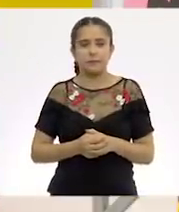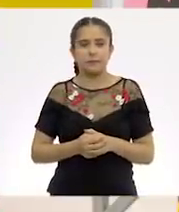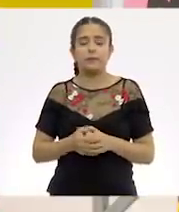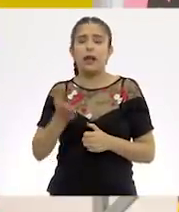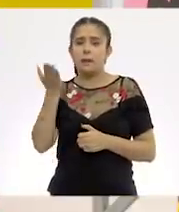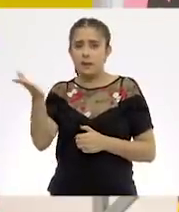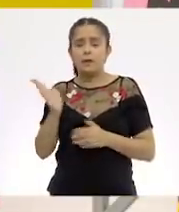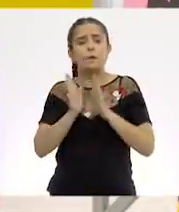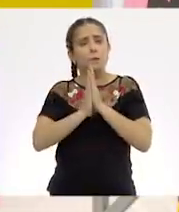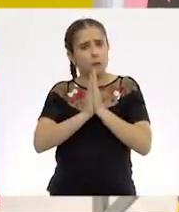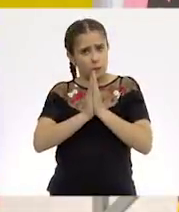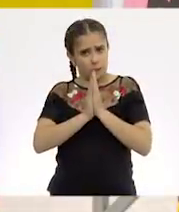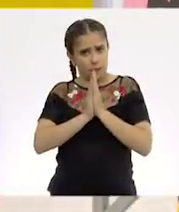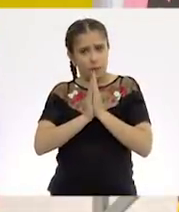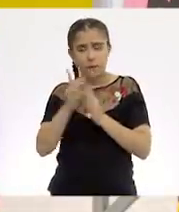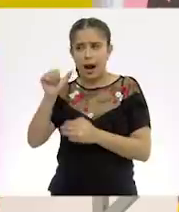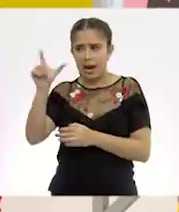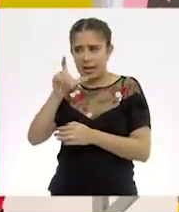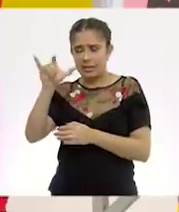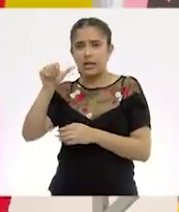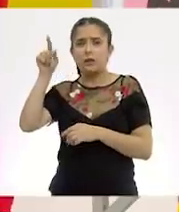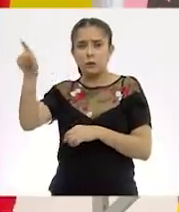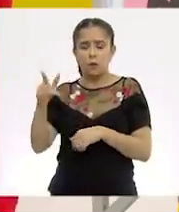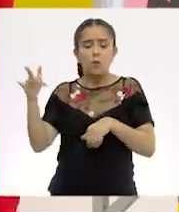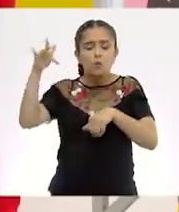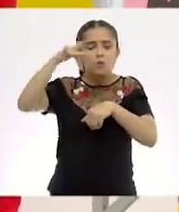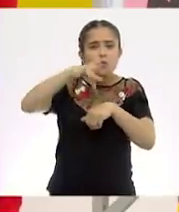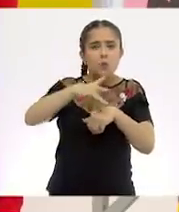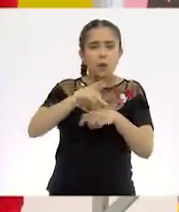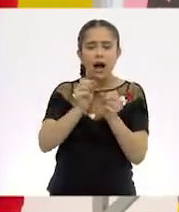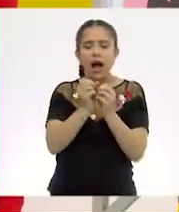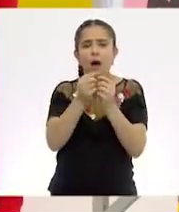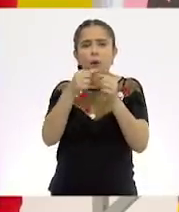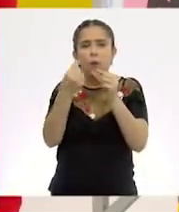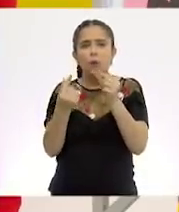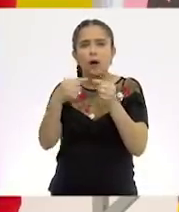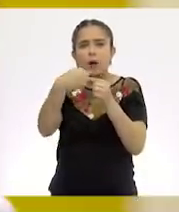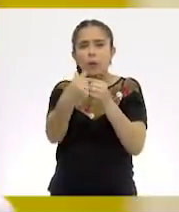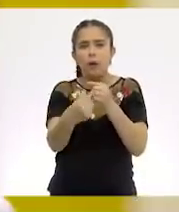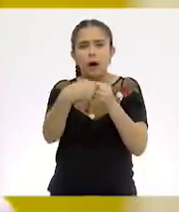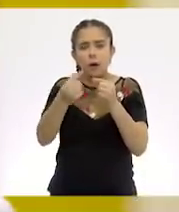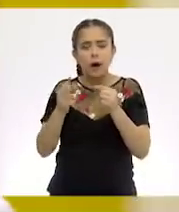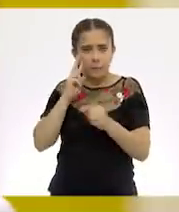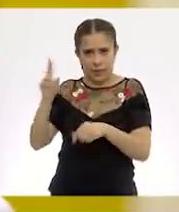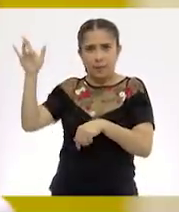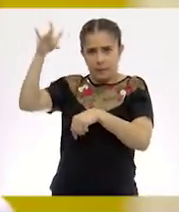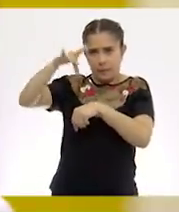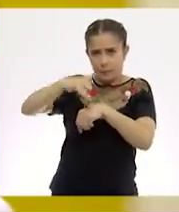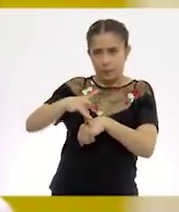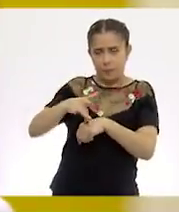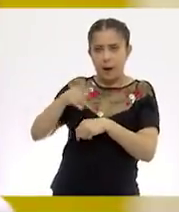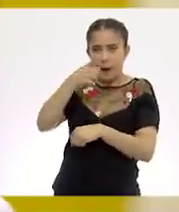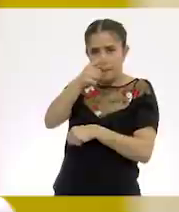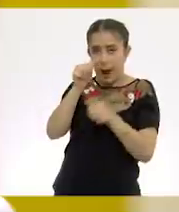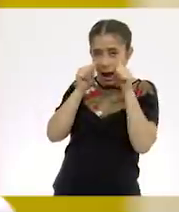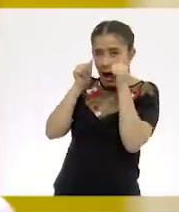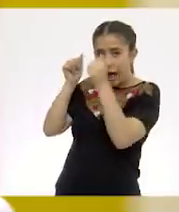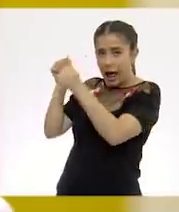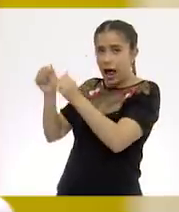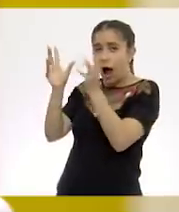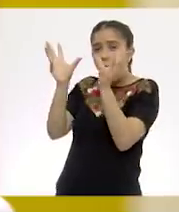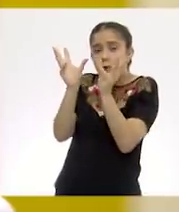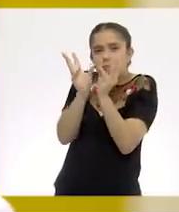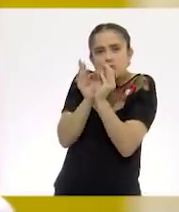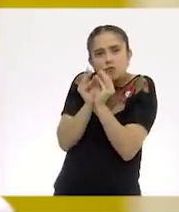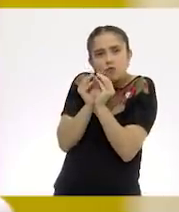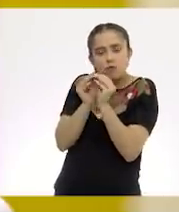pido de favor que toques las hojitas de esta planta para ver si los niños en casa pueden observar si se cierran